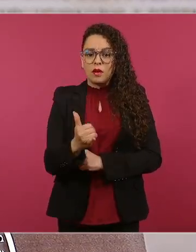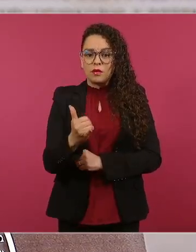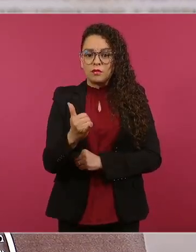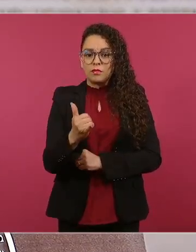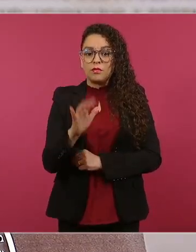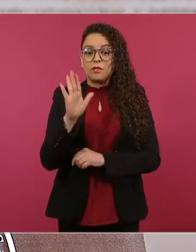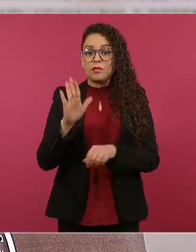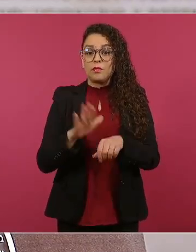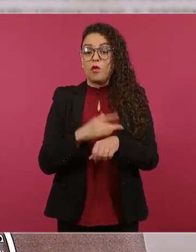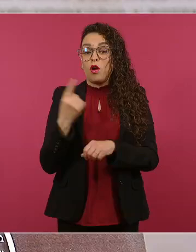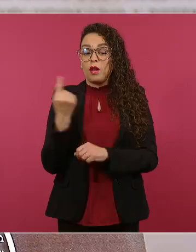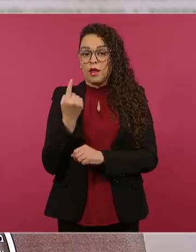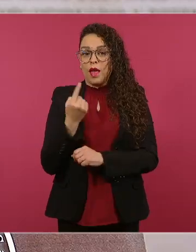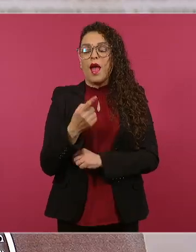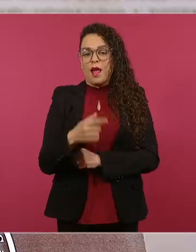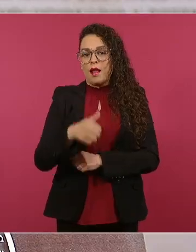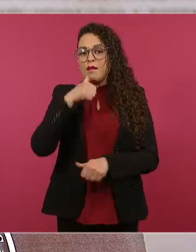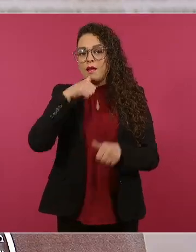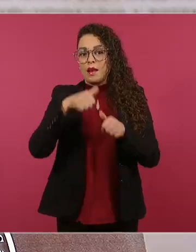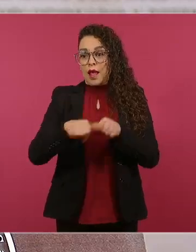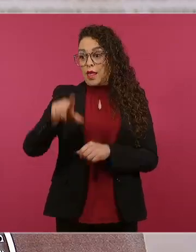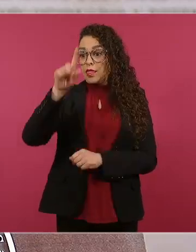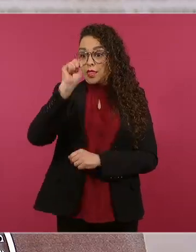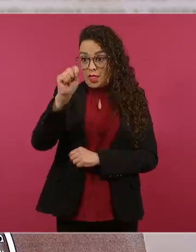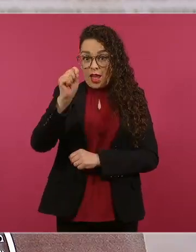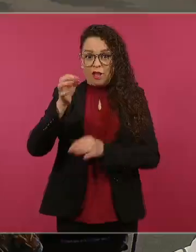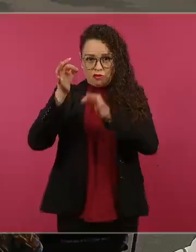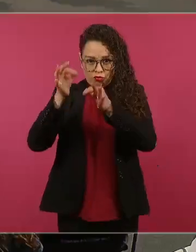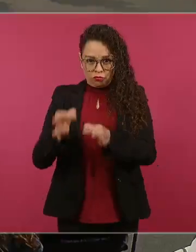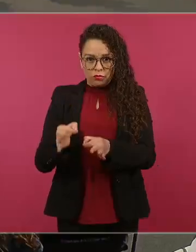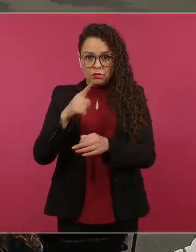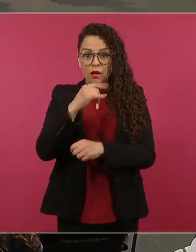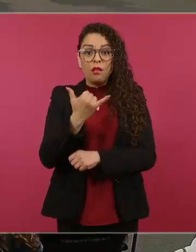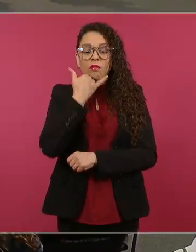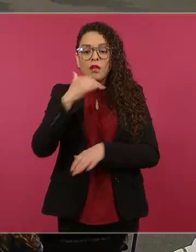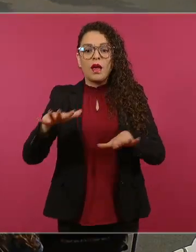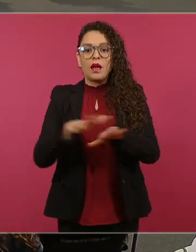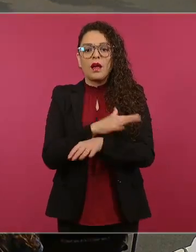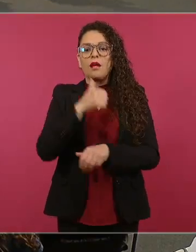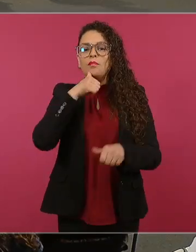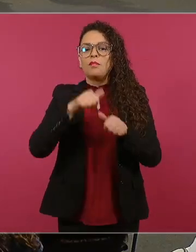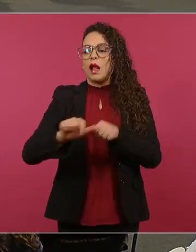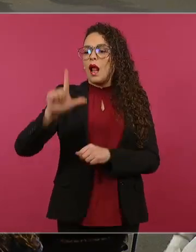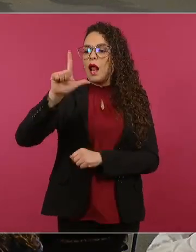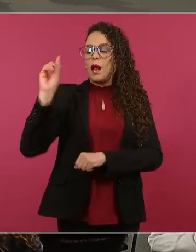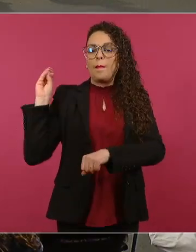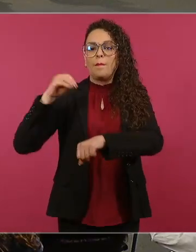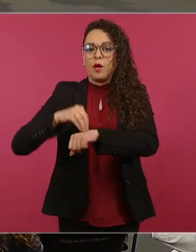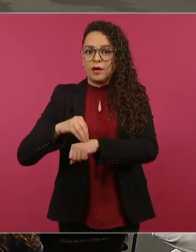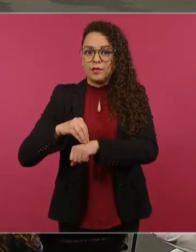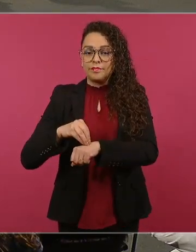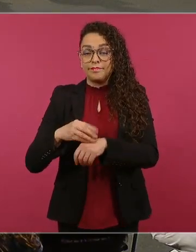T. Así se las gastan, pero eso no es todo. Se trata de una